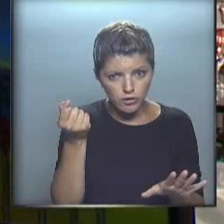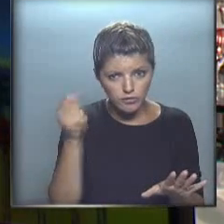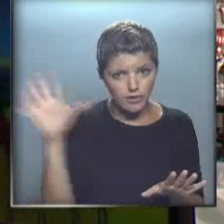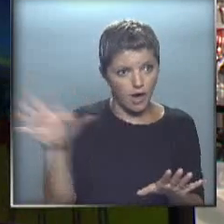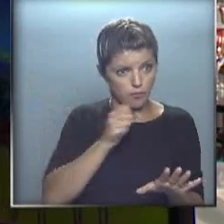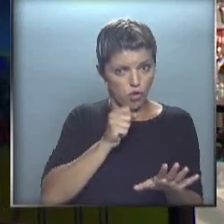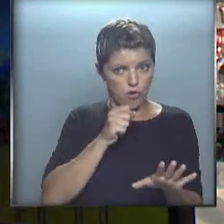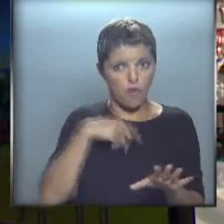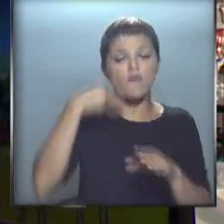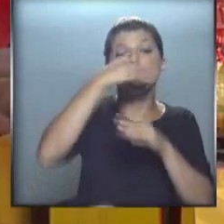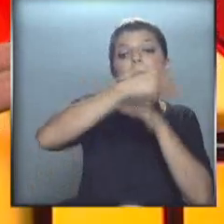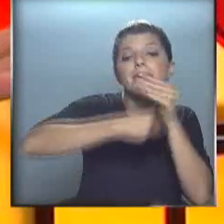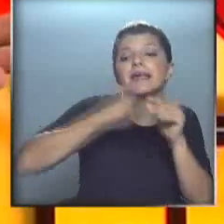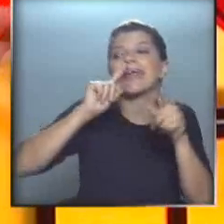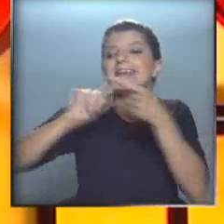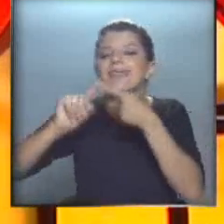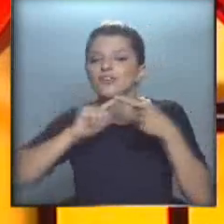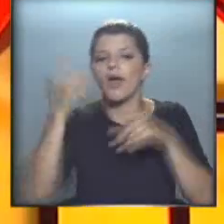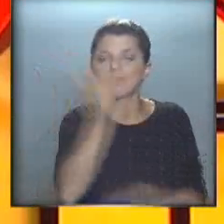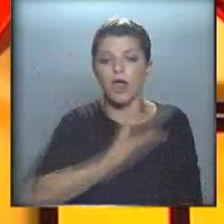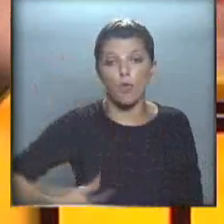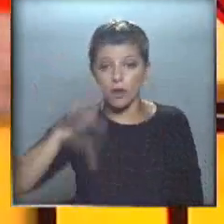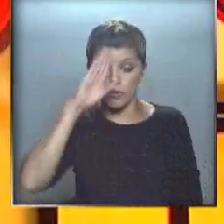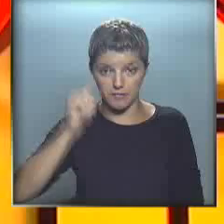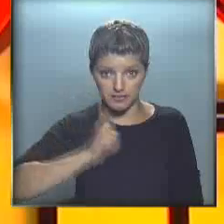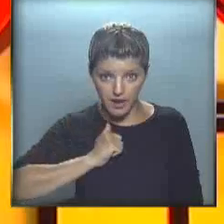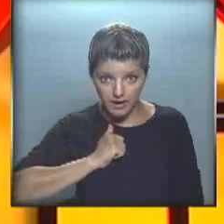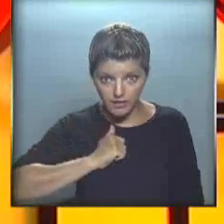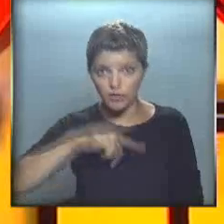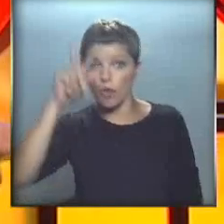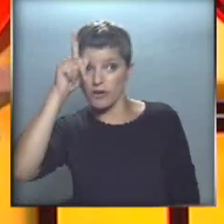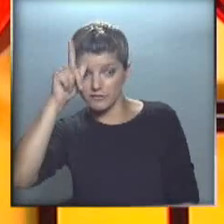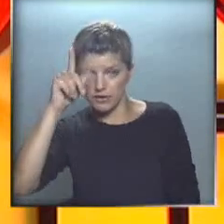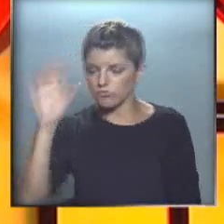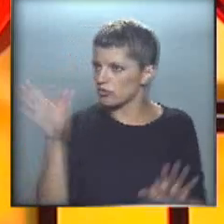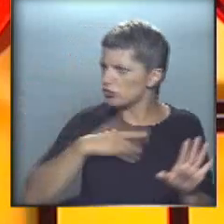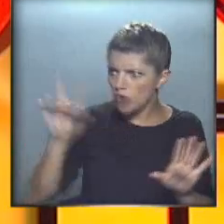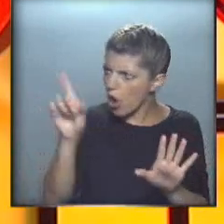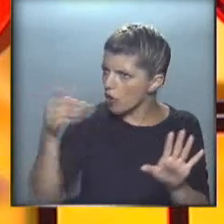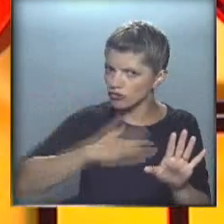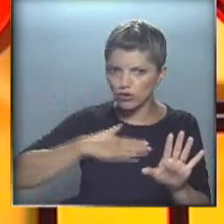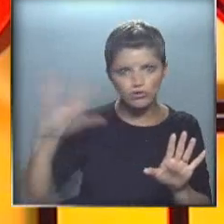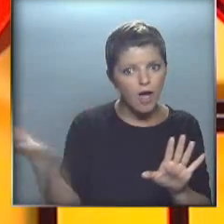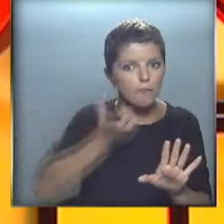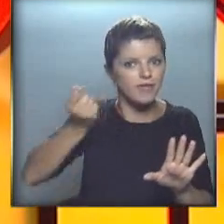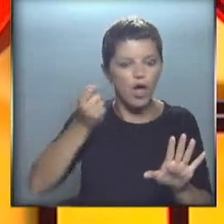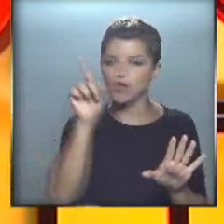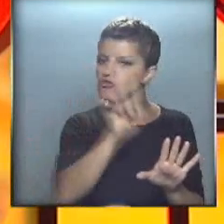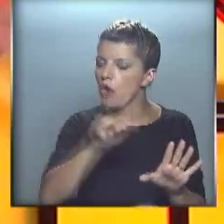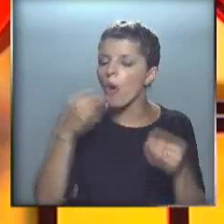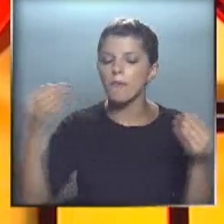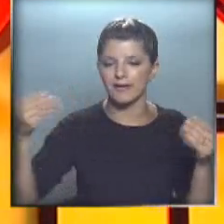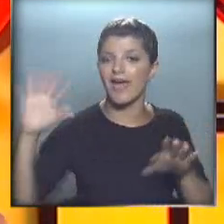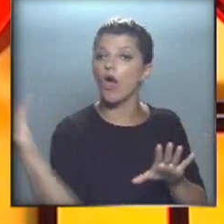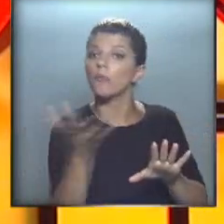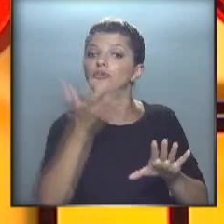familias vinculadas a la dictadura, o por militares o por policías. No, no fuimos adoptados. ¿Por qué? Porque una adopción se hace con